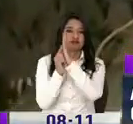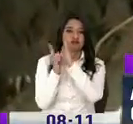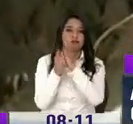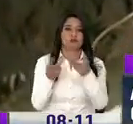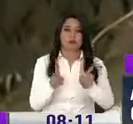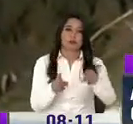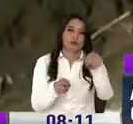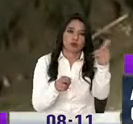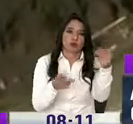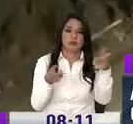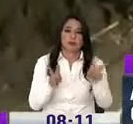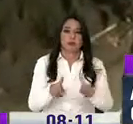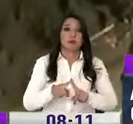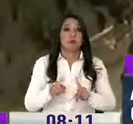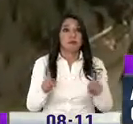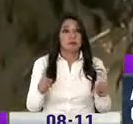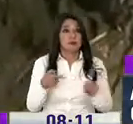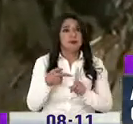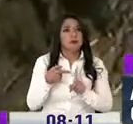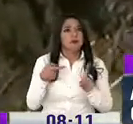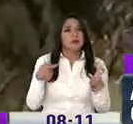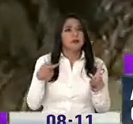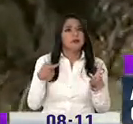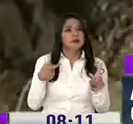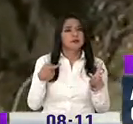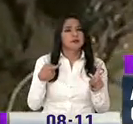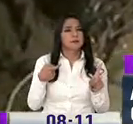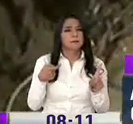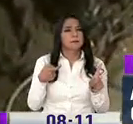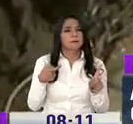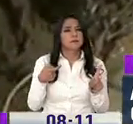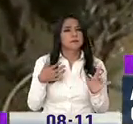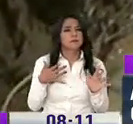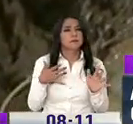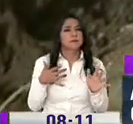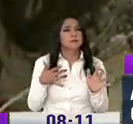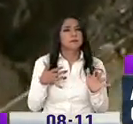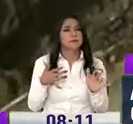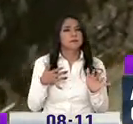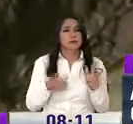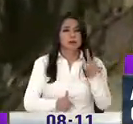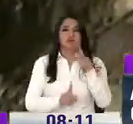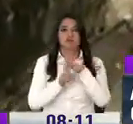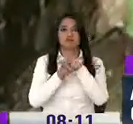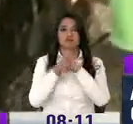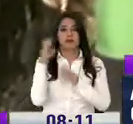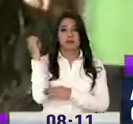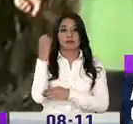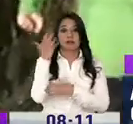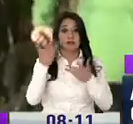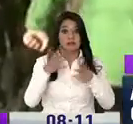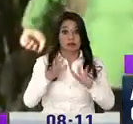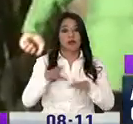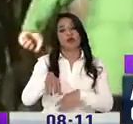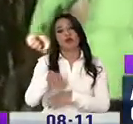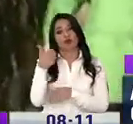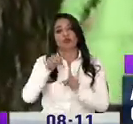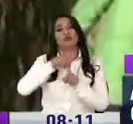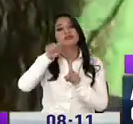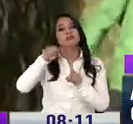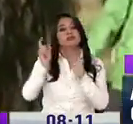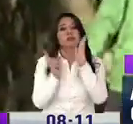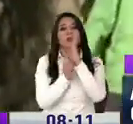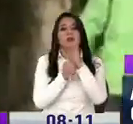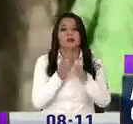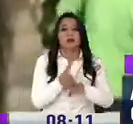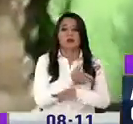sector, pero desde la concepción de evento adverso se instalará un sistema de alerta